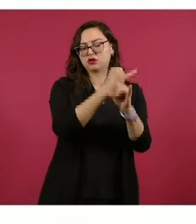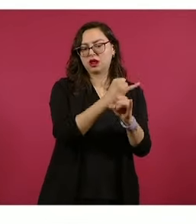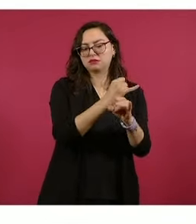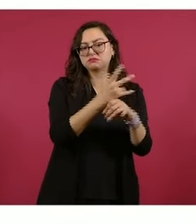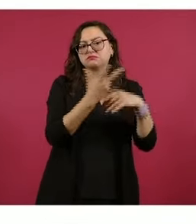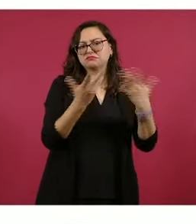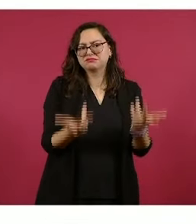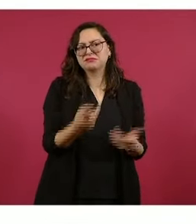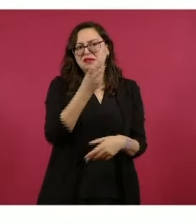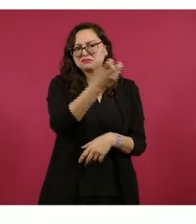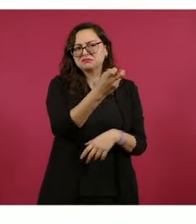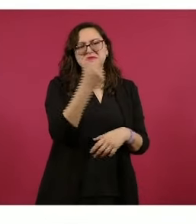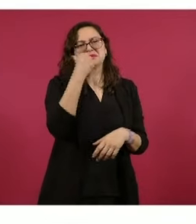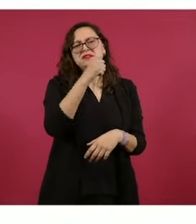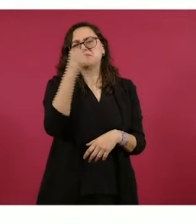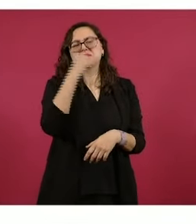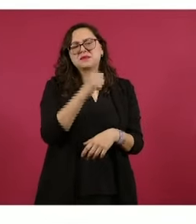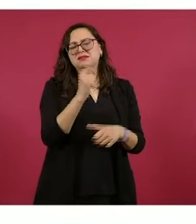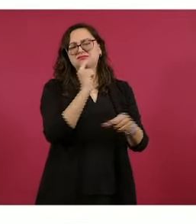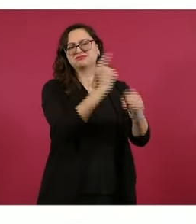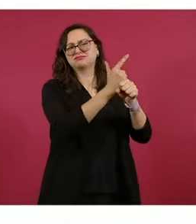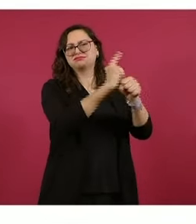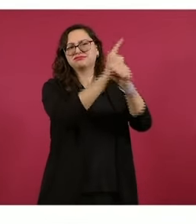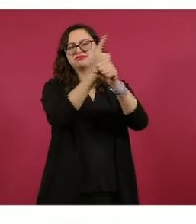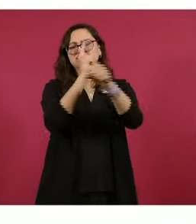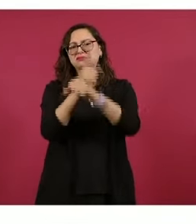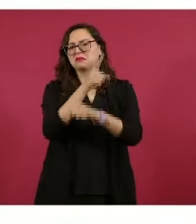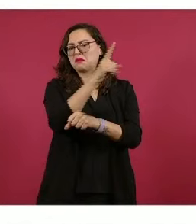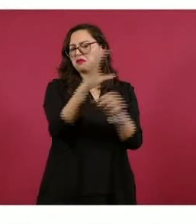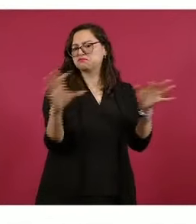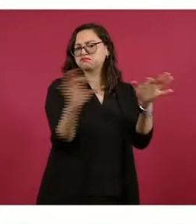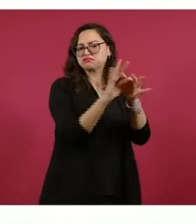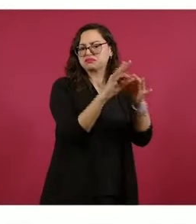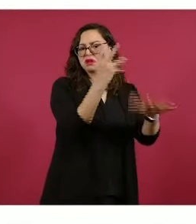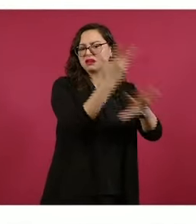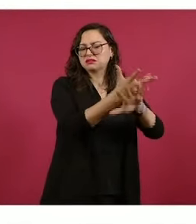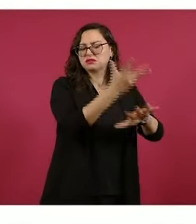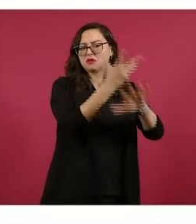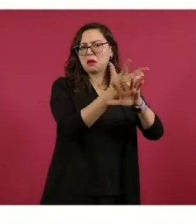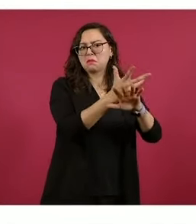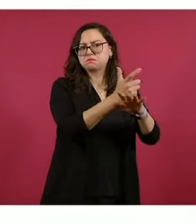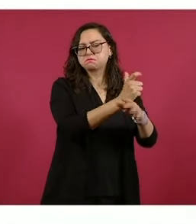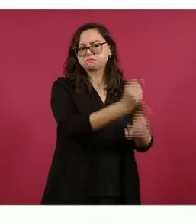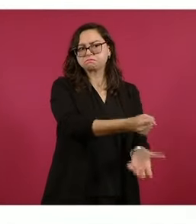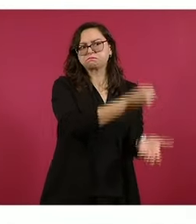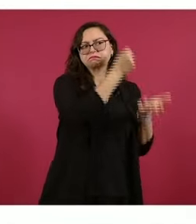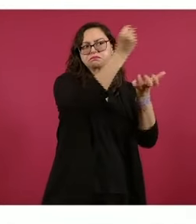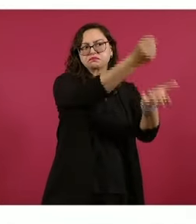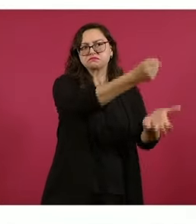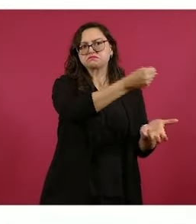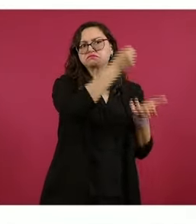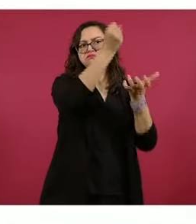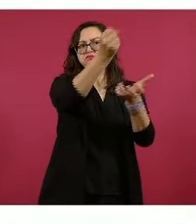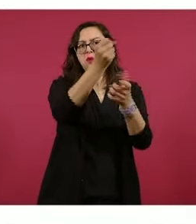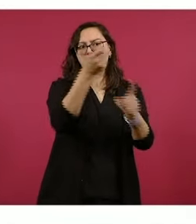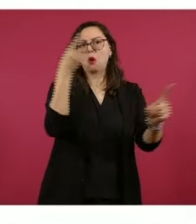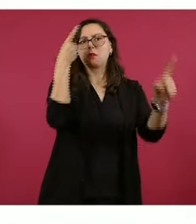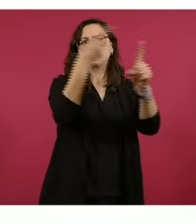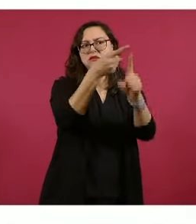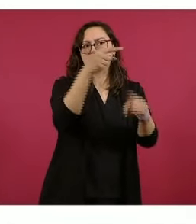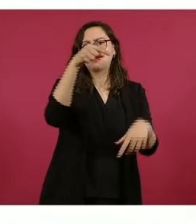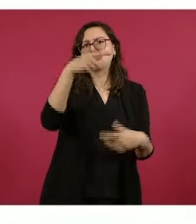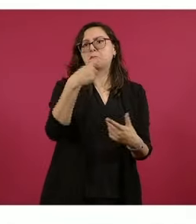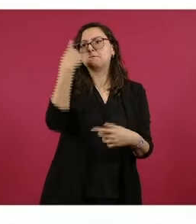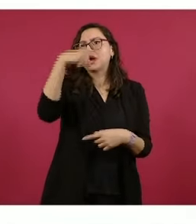informado mucho de estas organizaciones que son financiadas por Estados Unidos y sus propósitos aquí en México